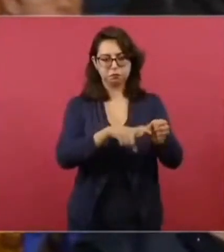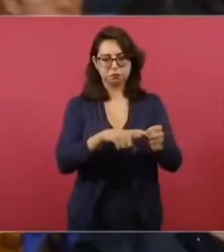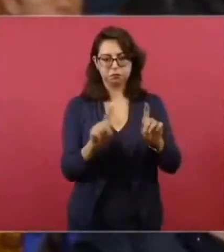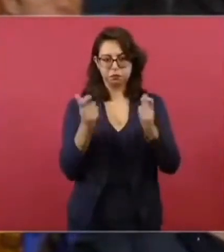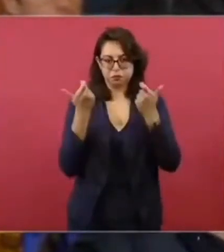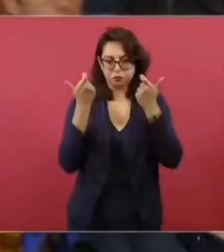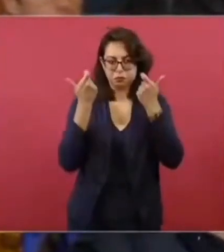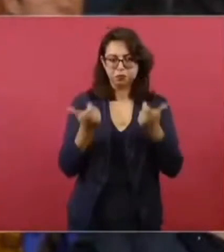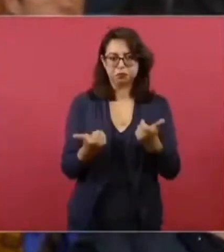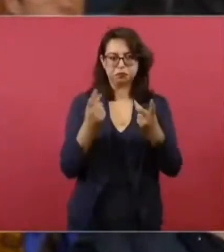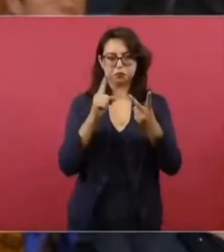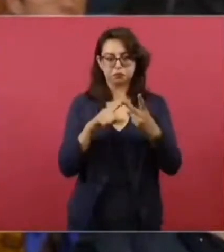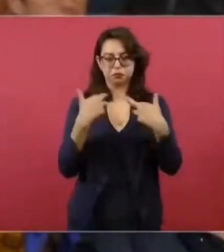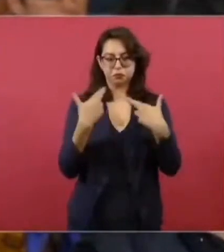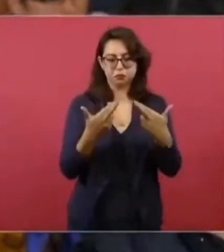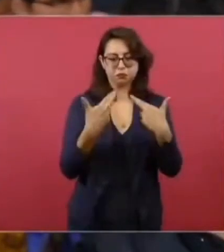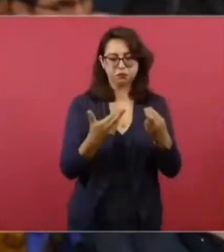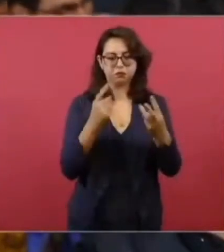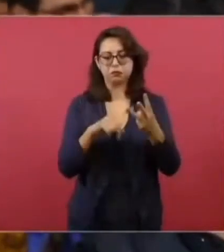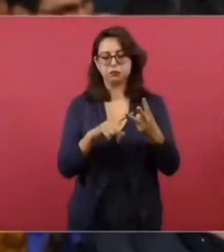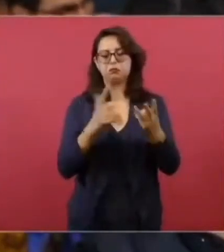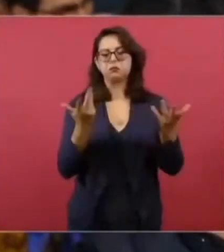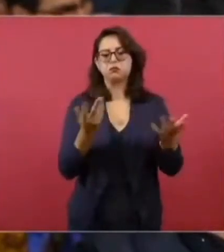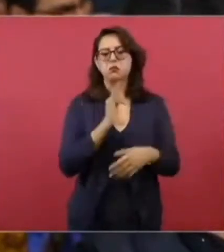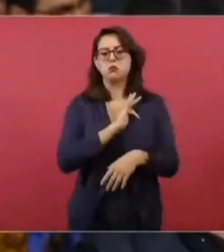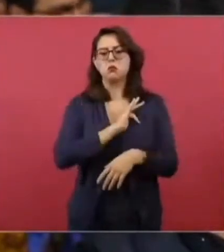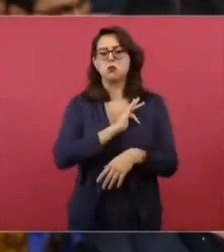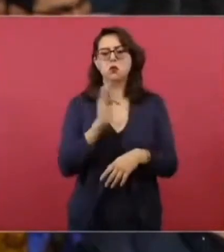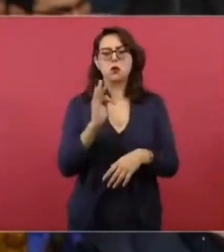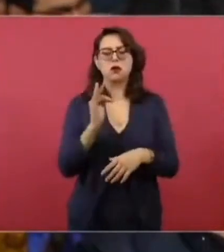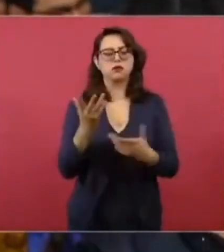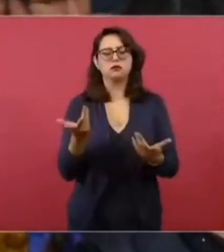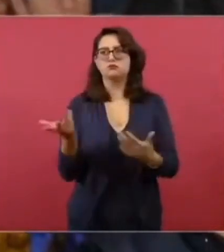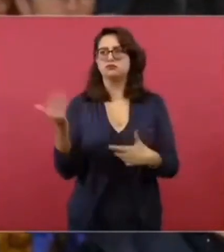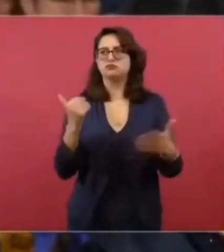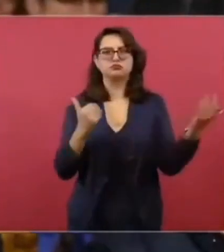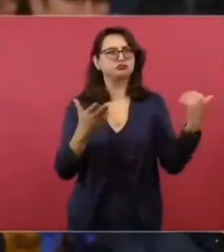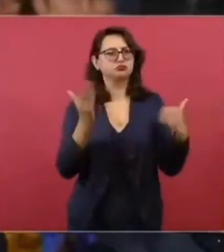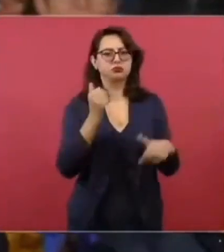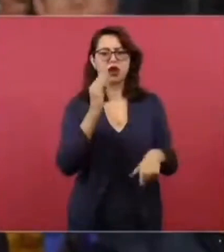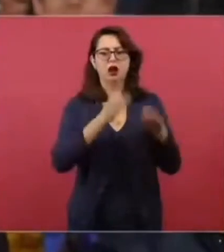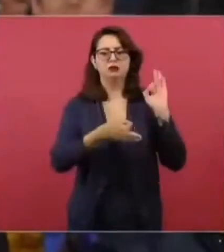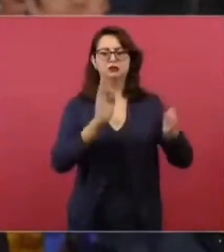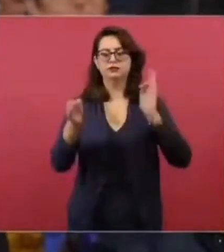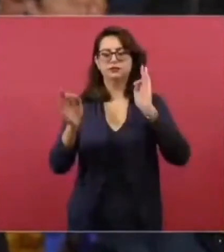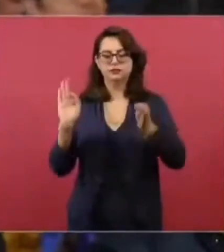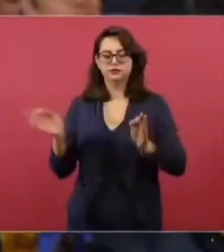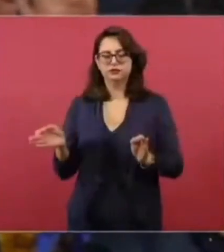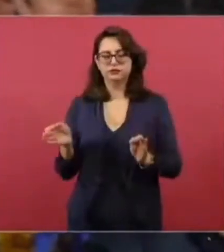recursos económicos y regalos de terceros por su labor dentro de esta asociación civil.